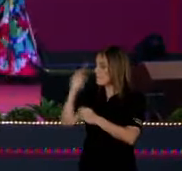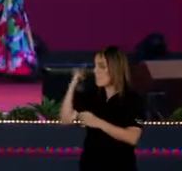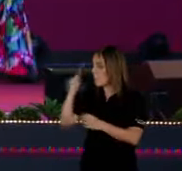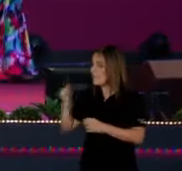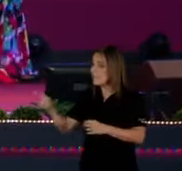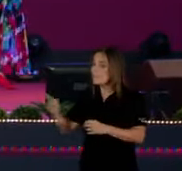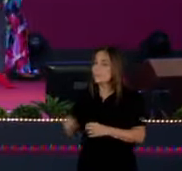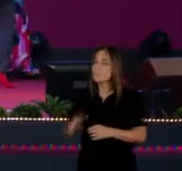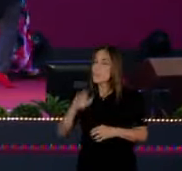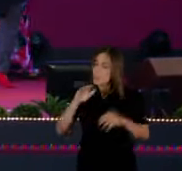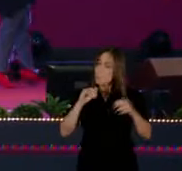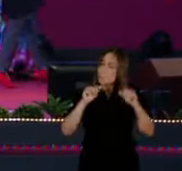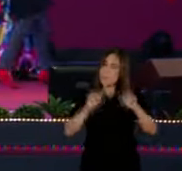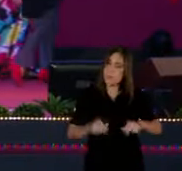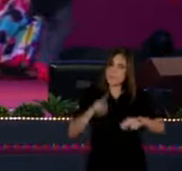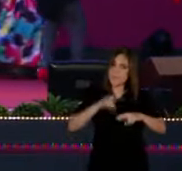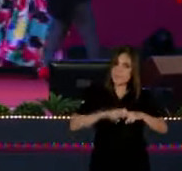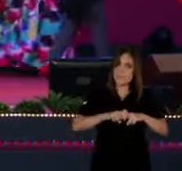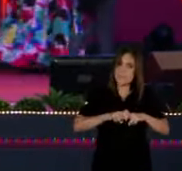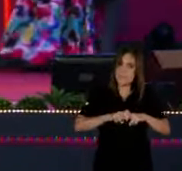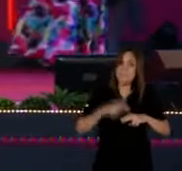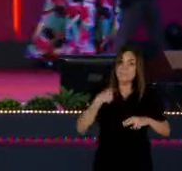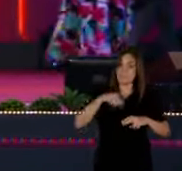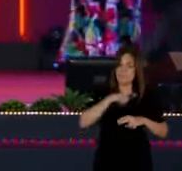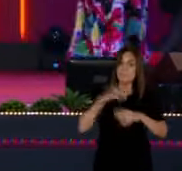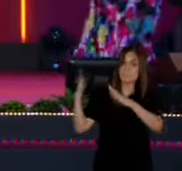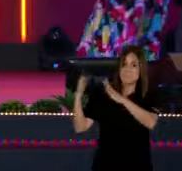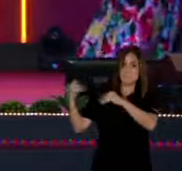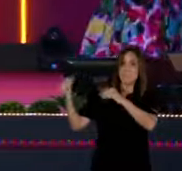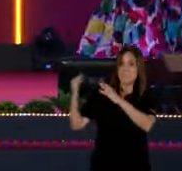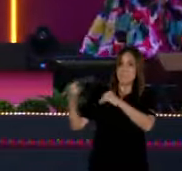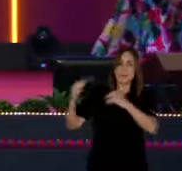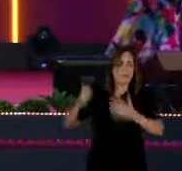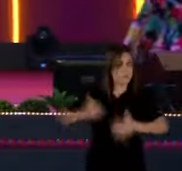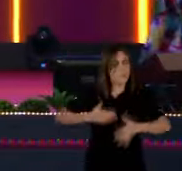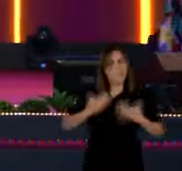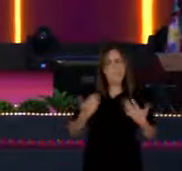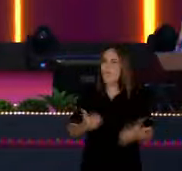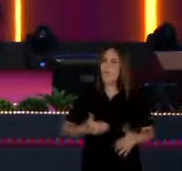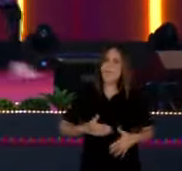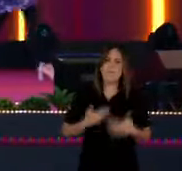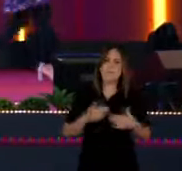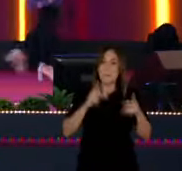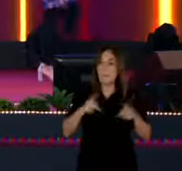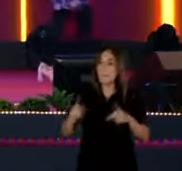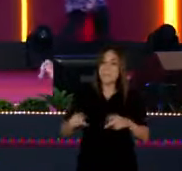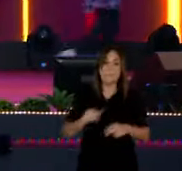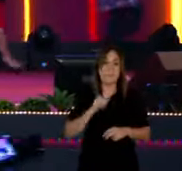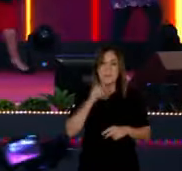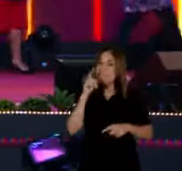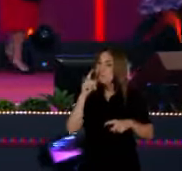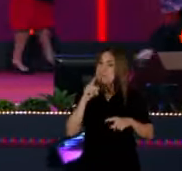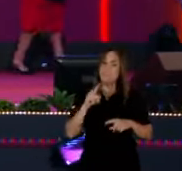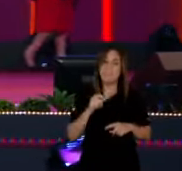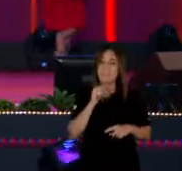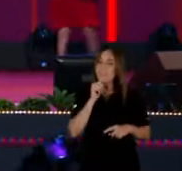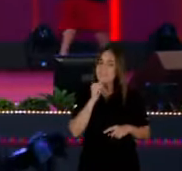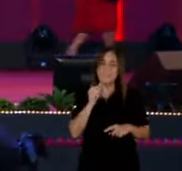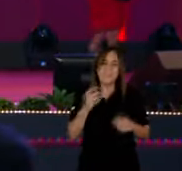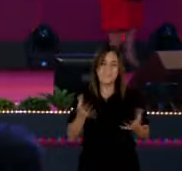Puede sentarse, qué expectativa, qué gozo. La gente no se quiere sentar, es la